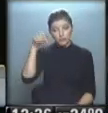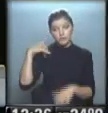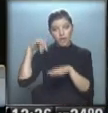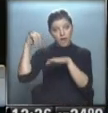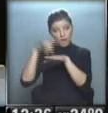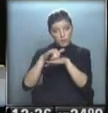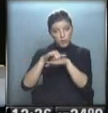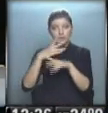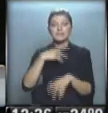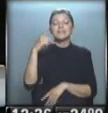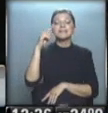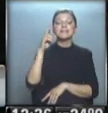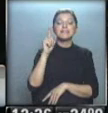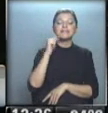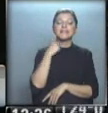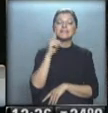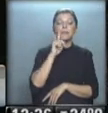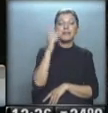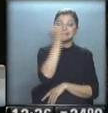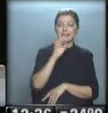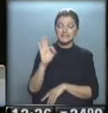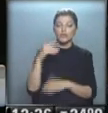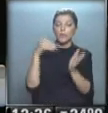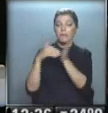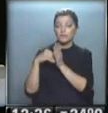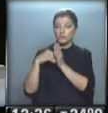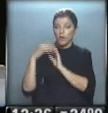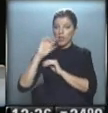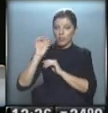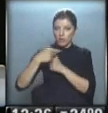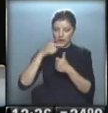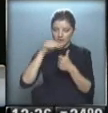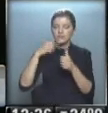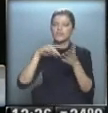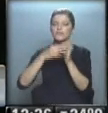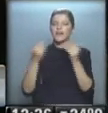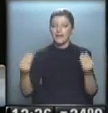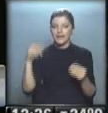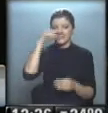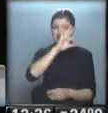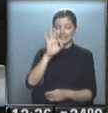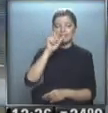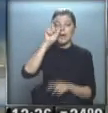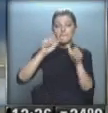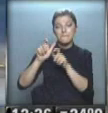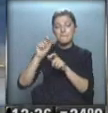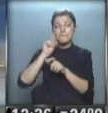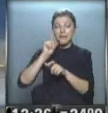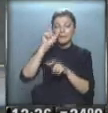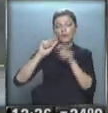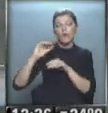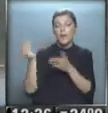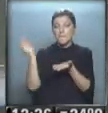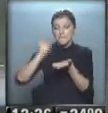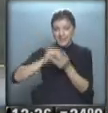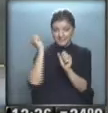integración sumará 13.600 millones de dólares y generará unos 70.000 nuevos empleos. Los